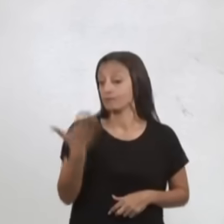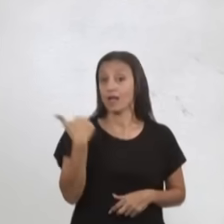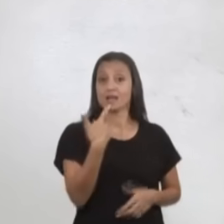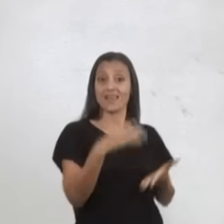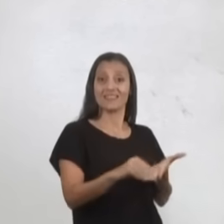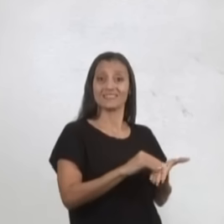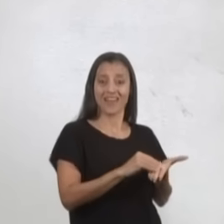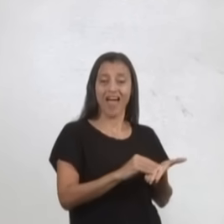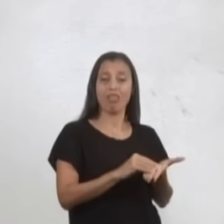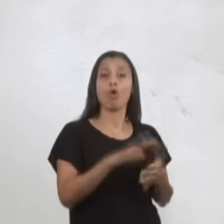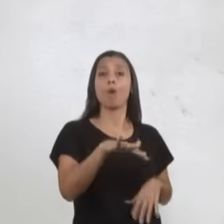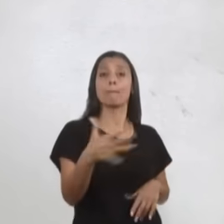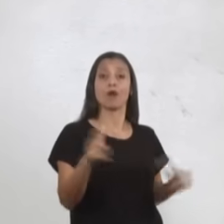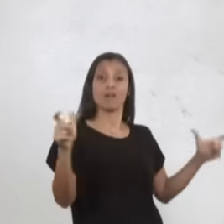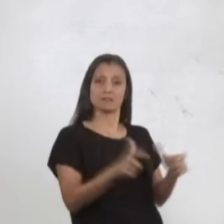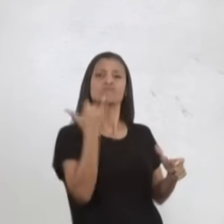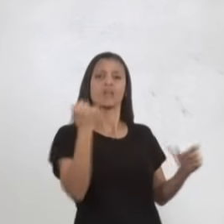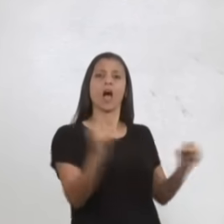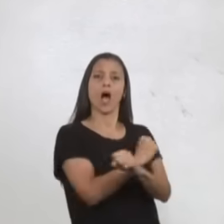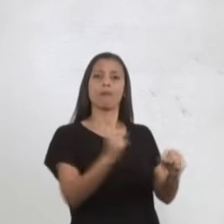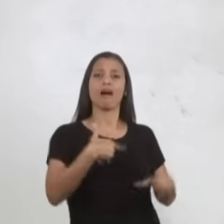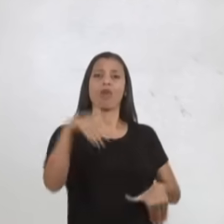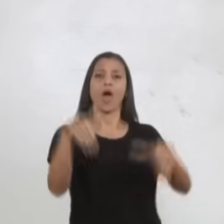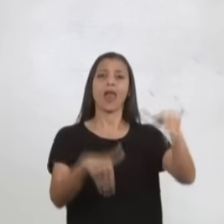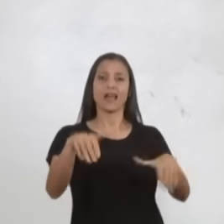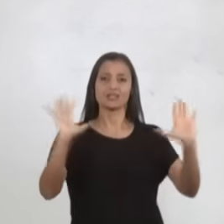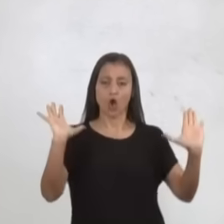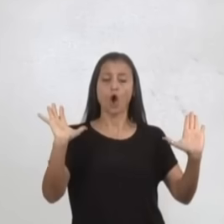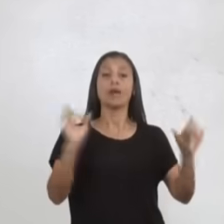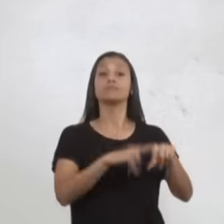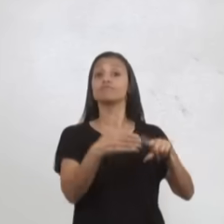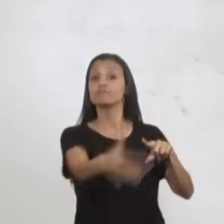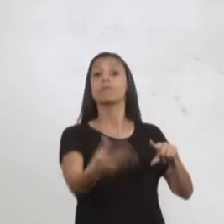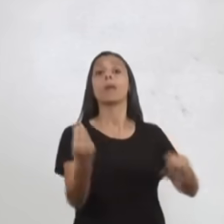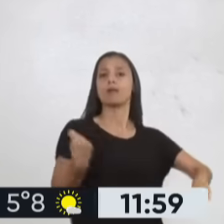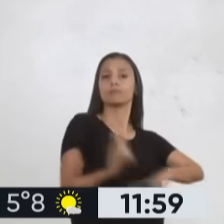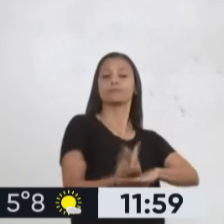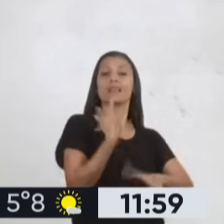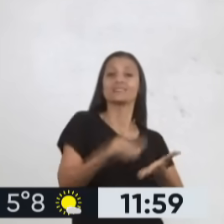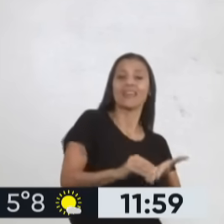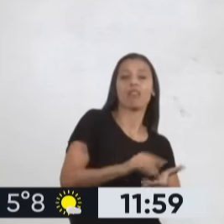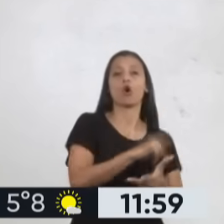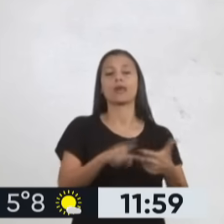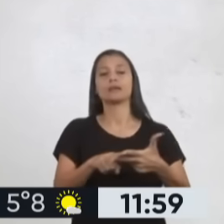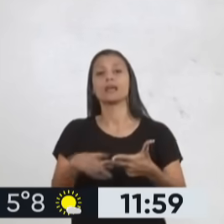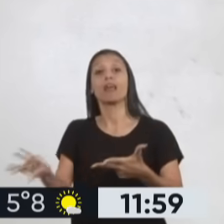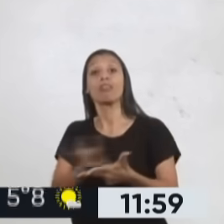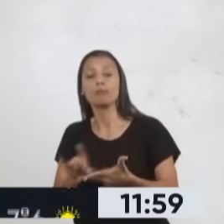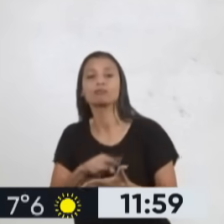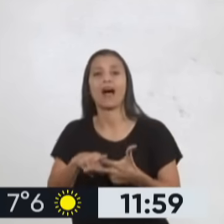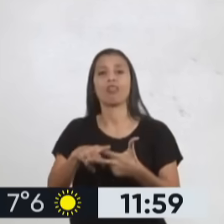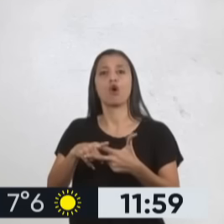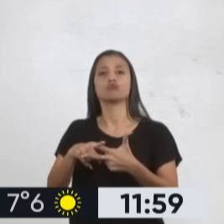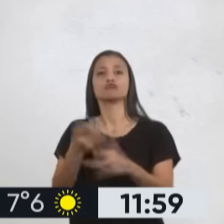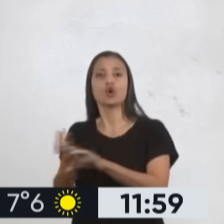Senado de la provincia de Buenos Aires aprobó las reelecciones indefinidas para senadores, diputados, consejeros escolares y hasta